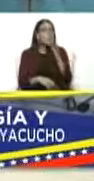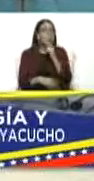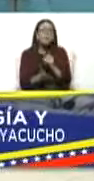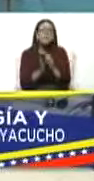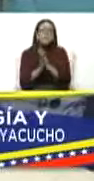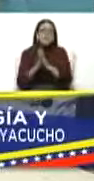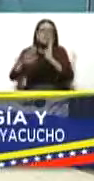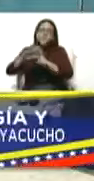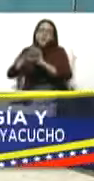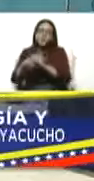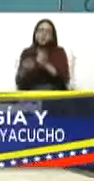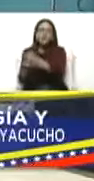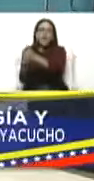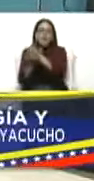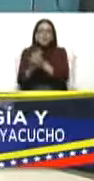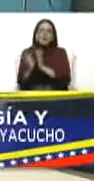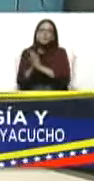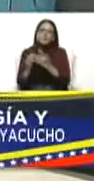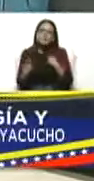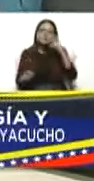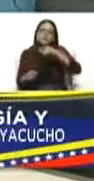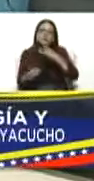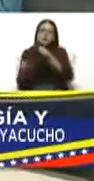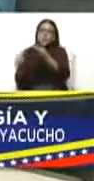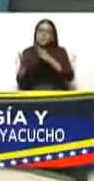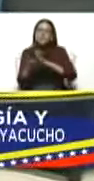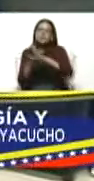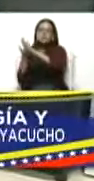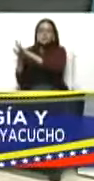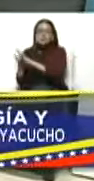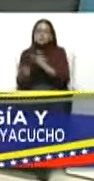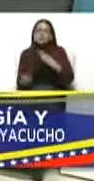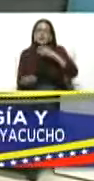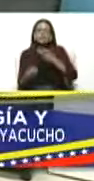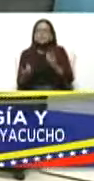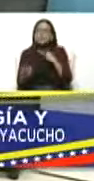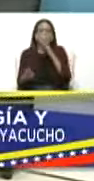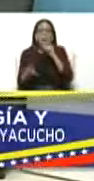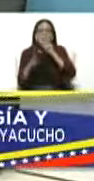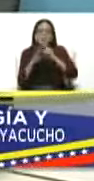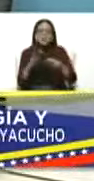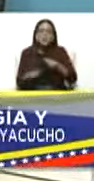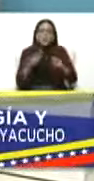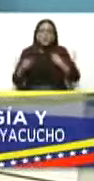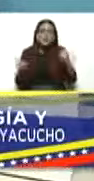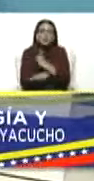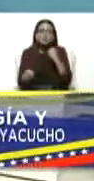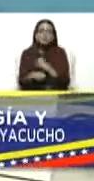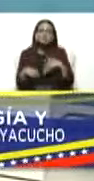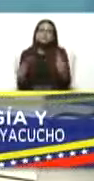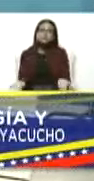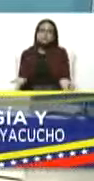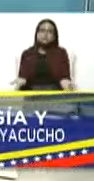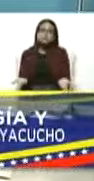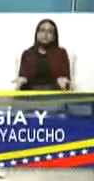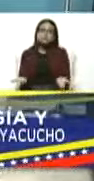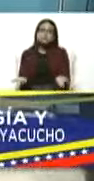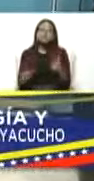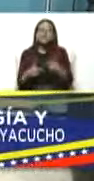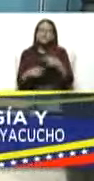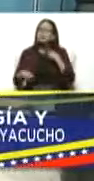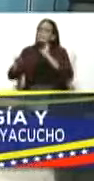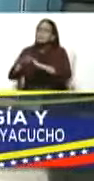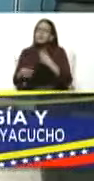que espero que me resuelvan los días que me quedan aquí en Maroa. O sea, que era protestón el gallo pinto este.